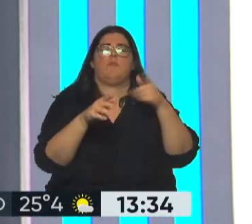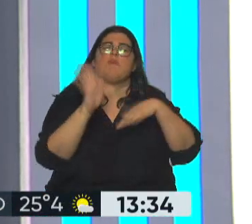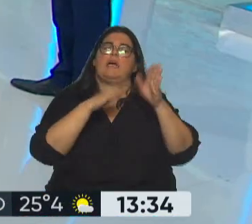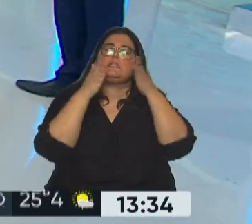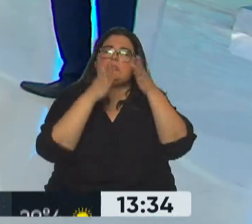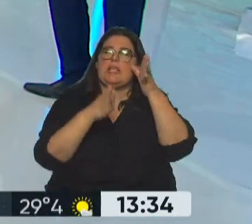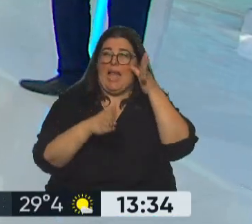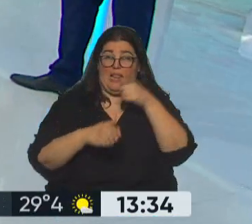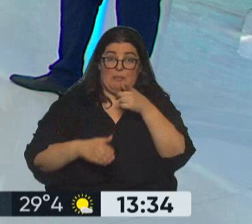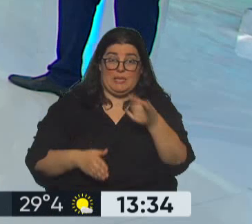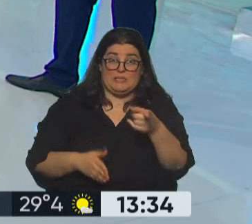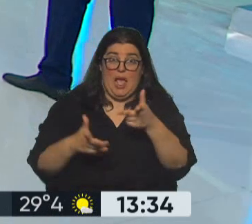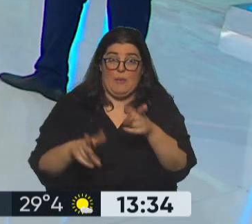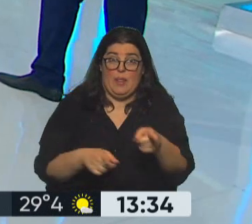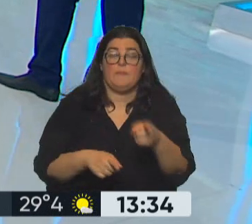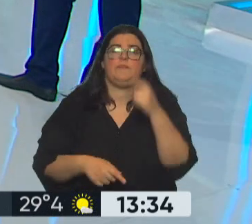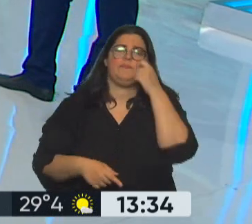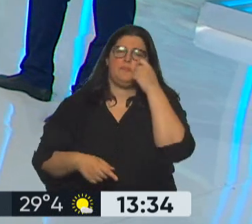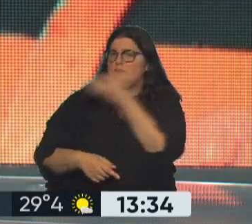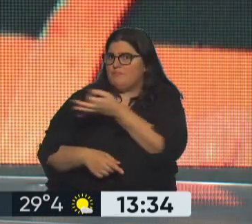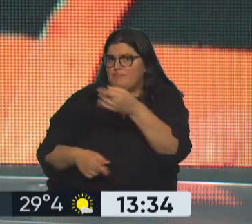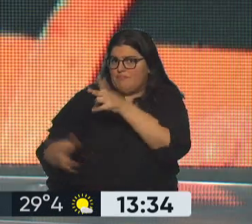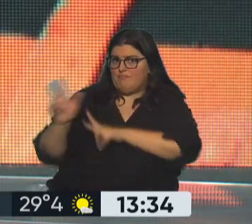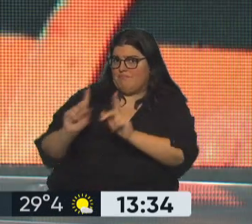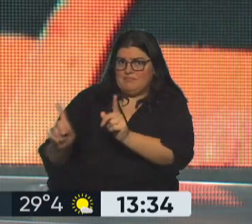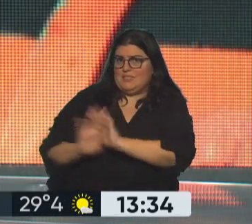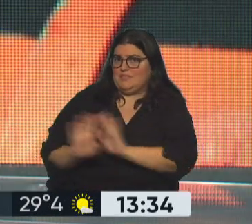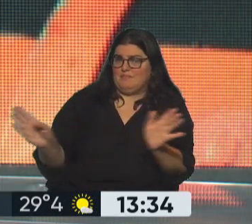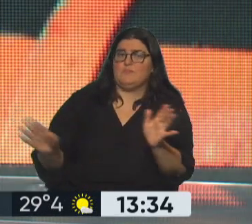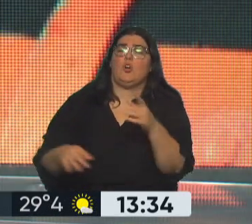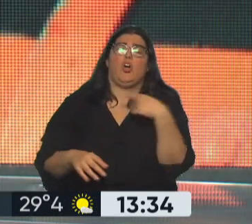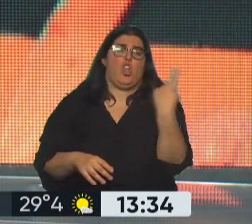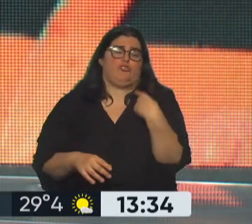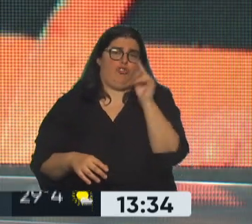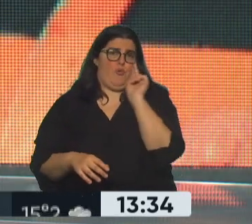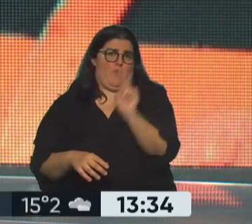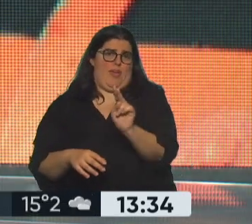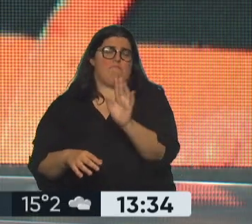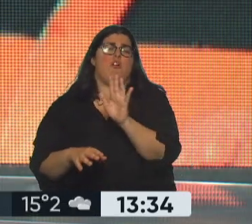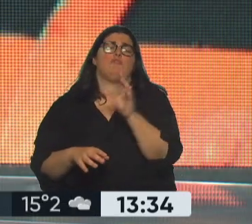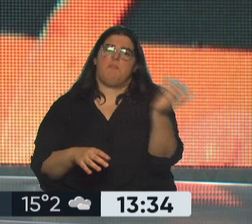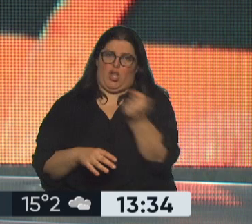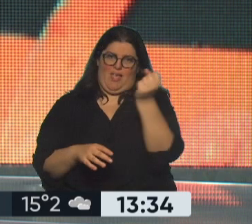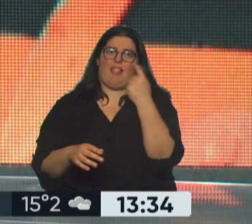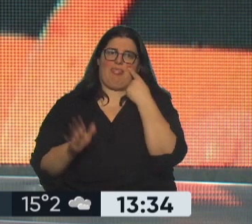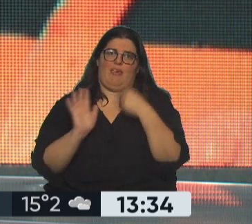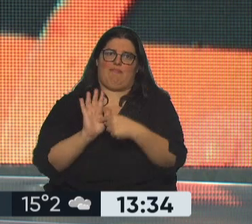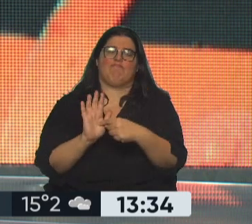Italia. Sí, así como lo estás diciendo, Pablo, lo que vemos también y que creo que vale la pena resaltar